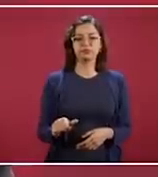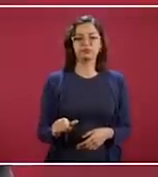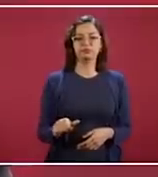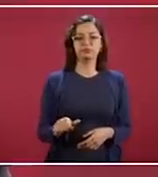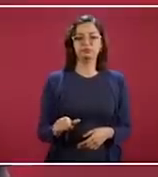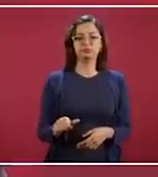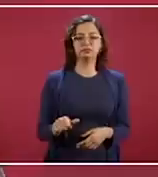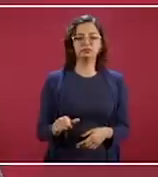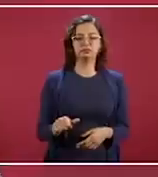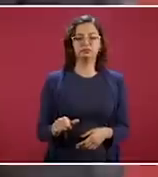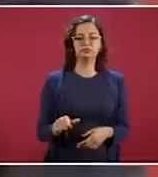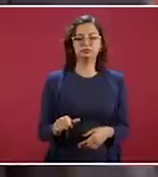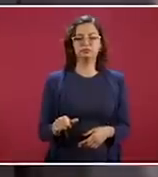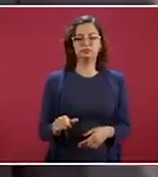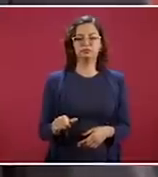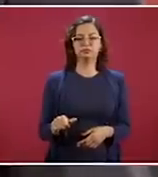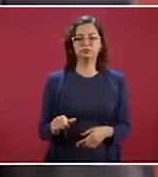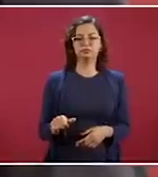que